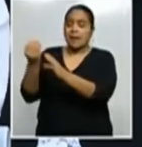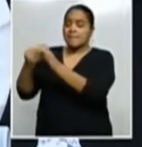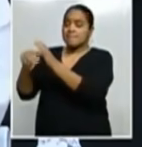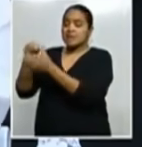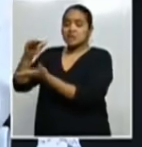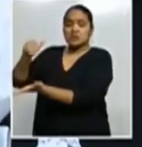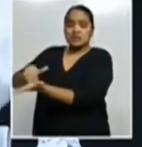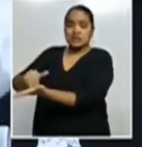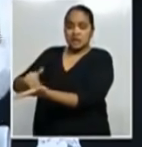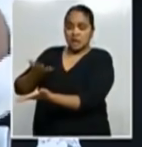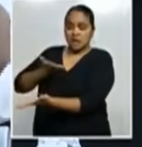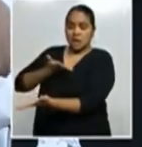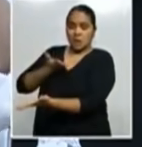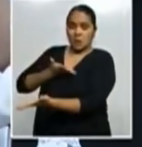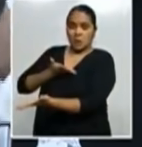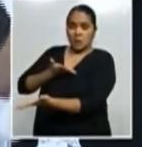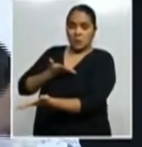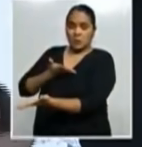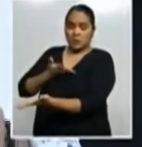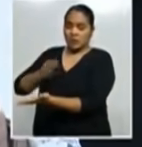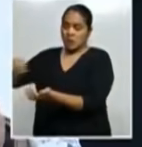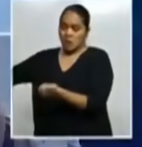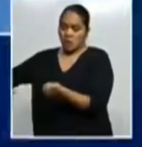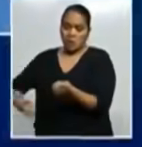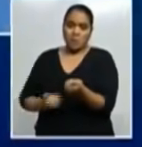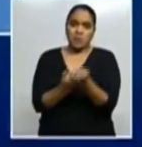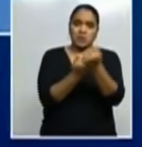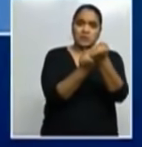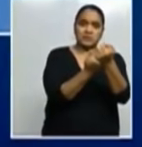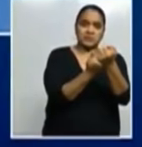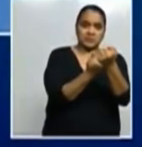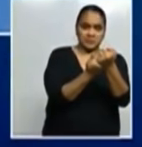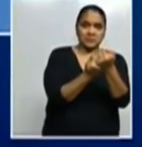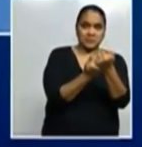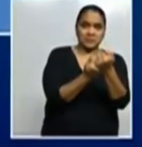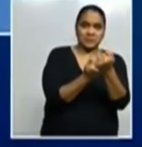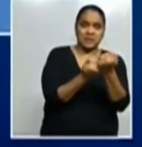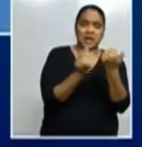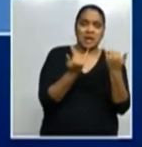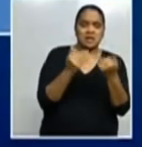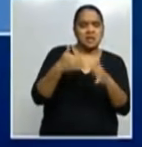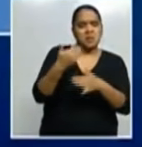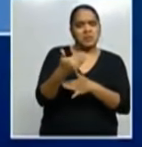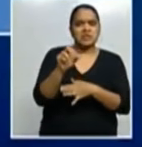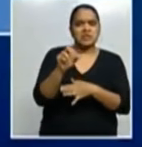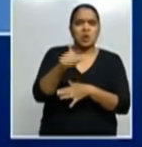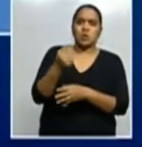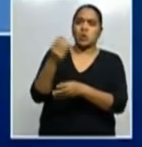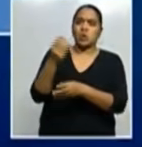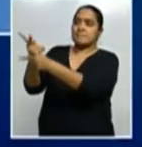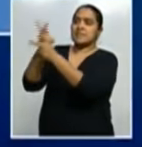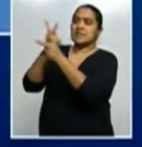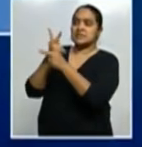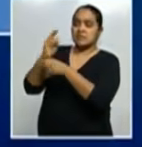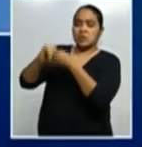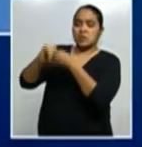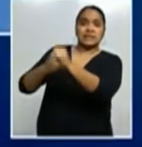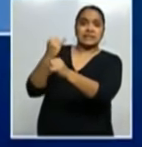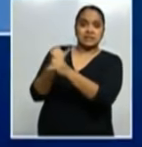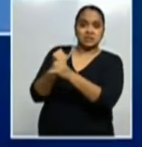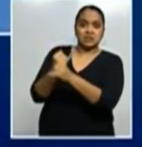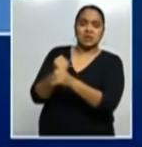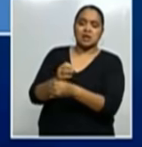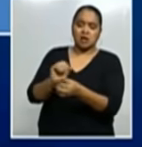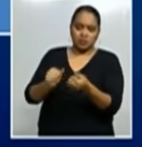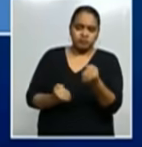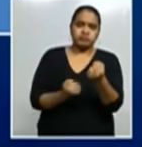está haciendo, más lo que podemos conseguir después para poder fortalecer esto. En esa ruta de agrocrédito y del